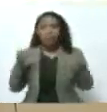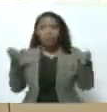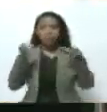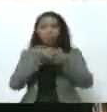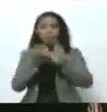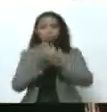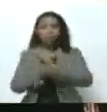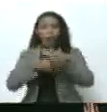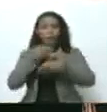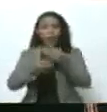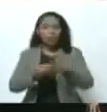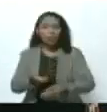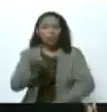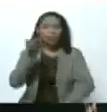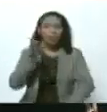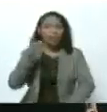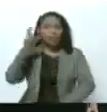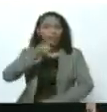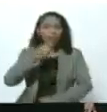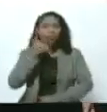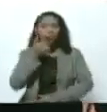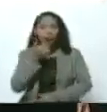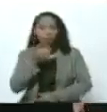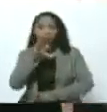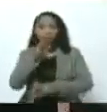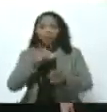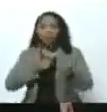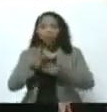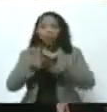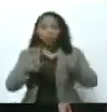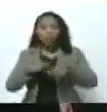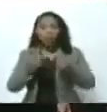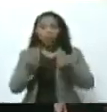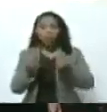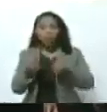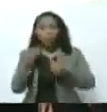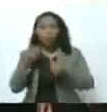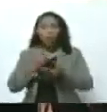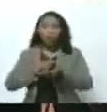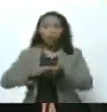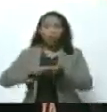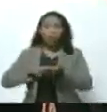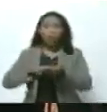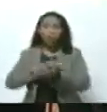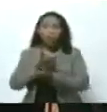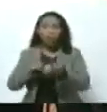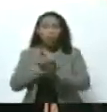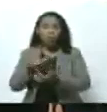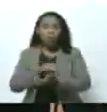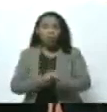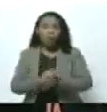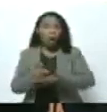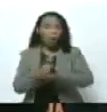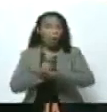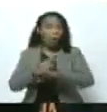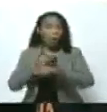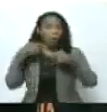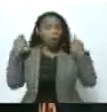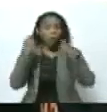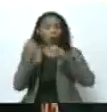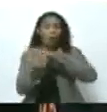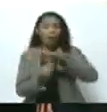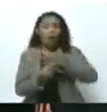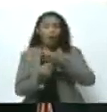priorizando necesidades, priorizando dirección de los recursos para resolver los problemas. Es el gobierno popular, de